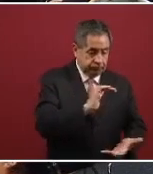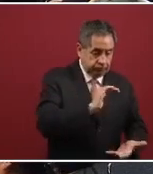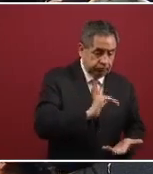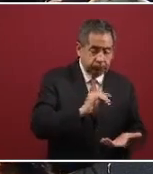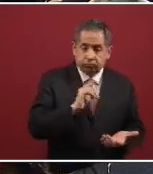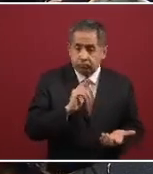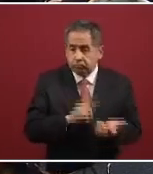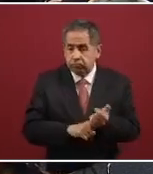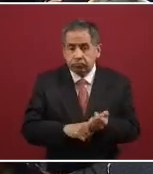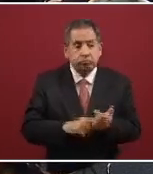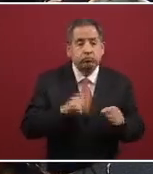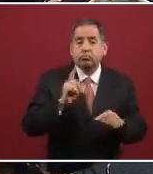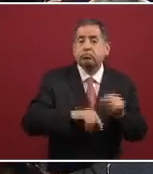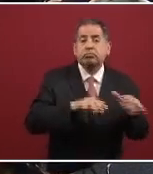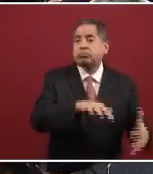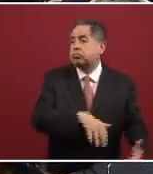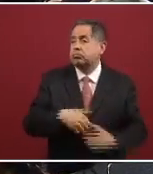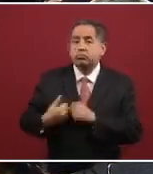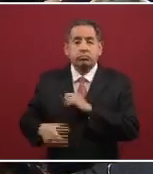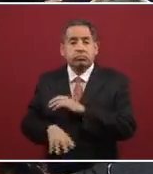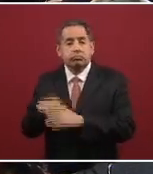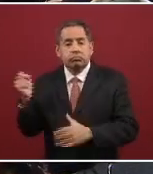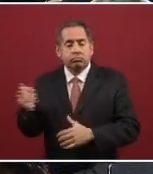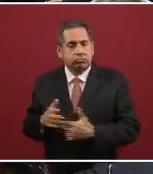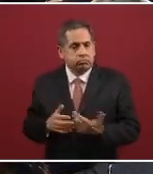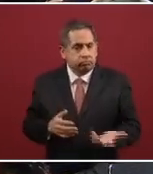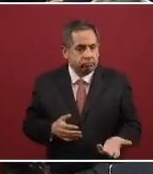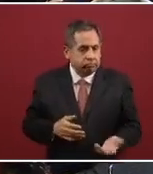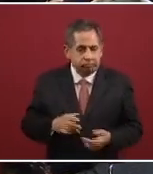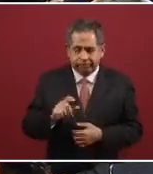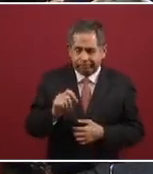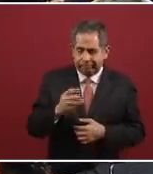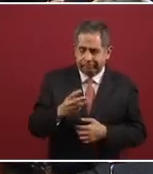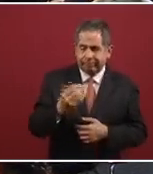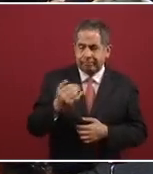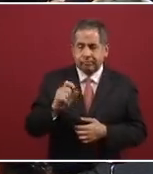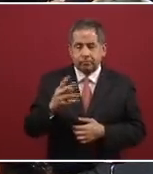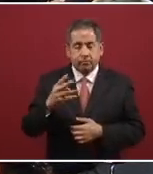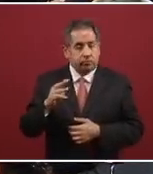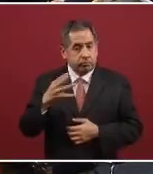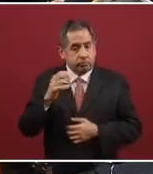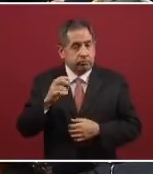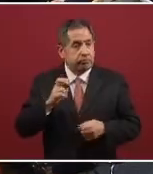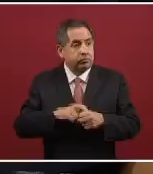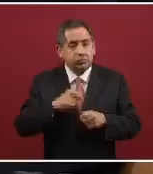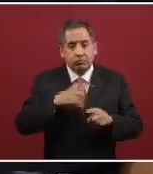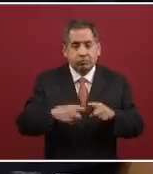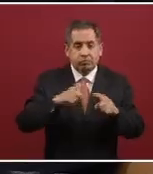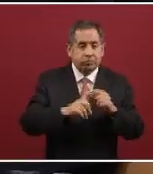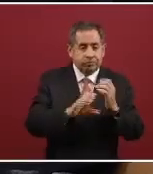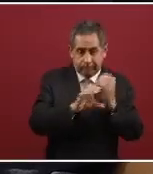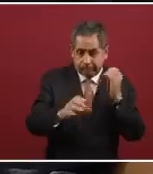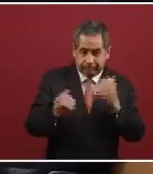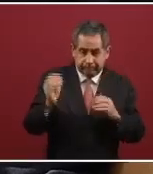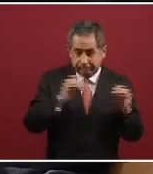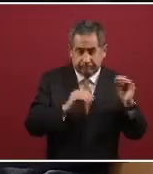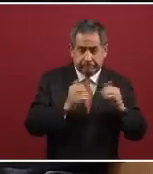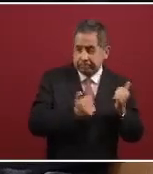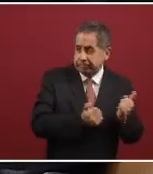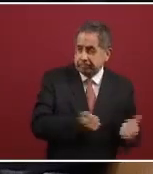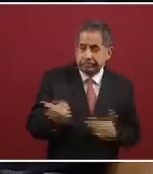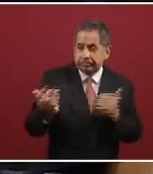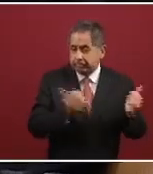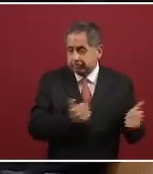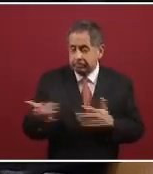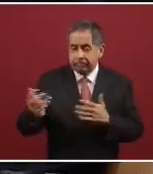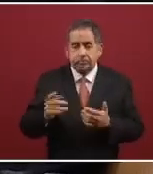mil pesos. La tarde del 23 y 24 de mayo se llevaron en varias mudanzas, por